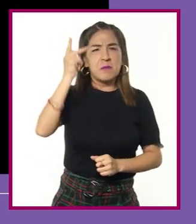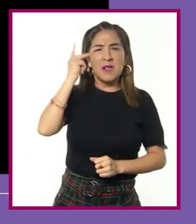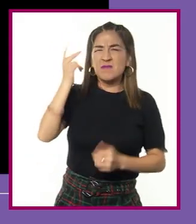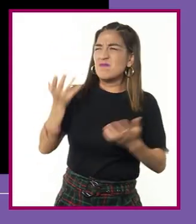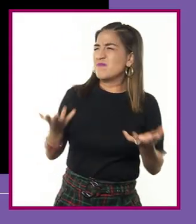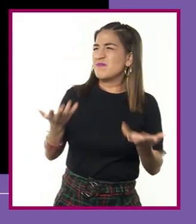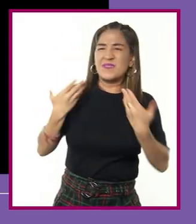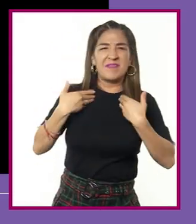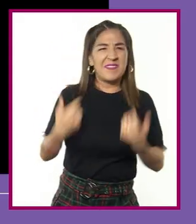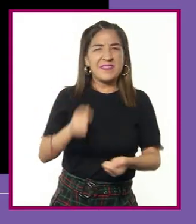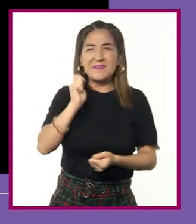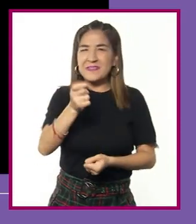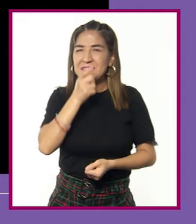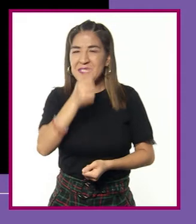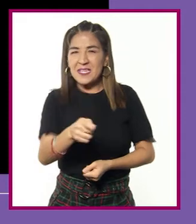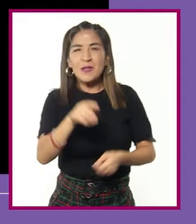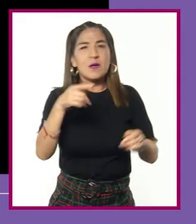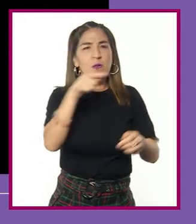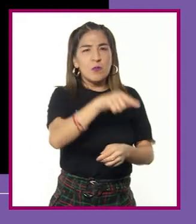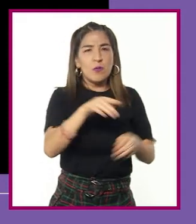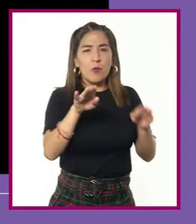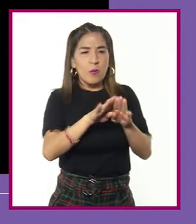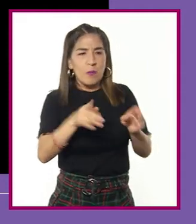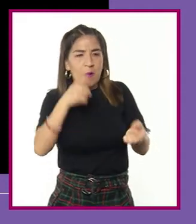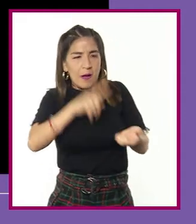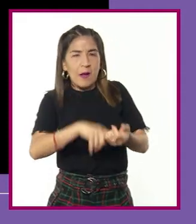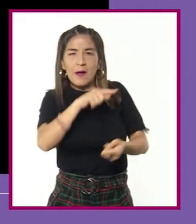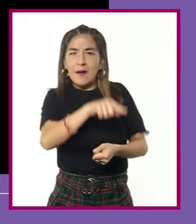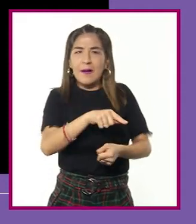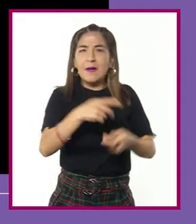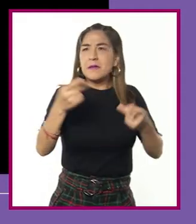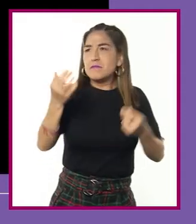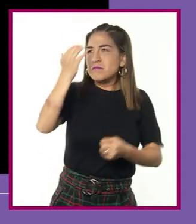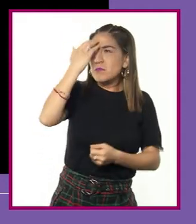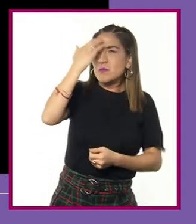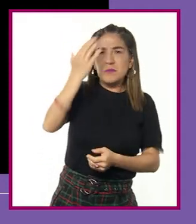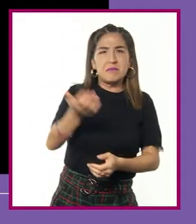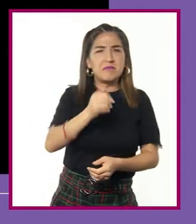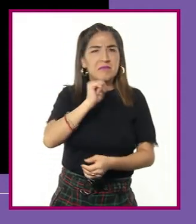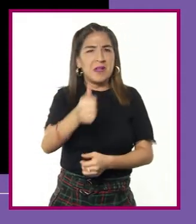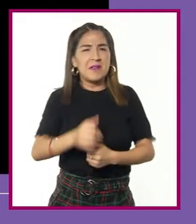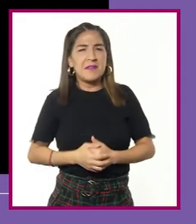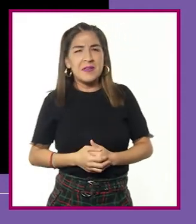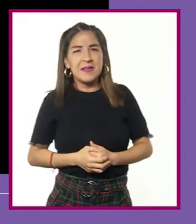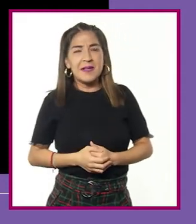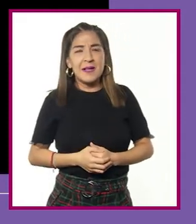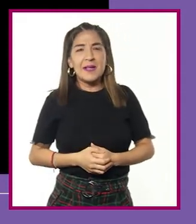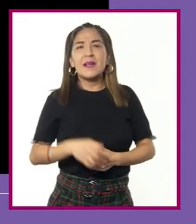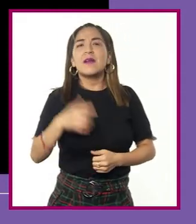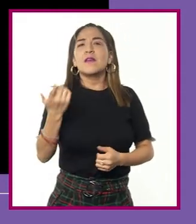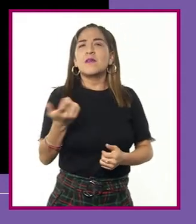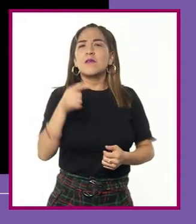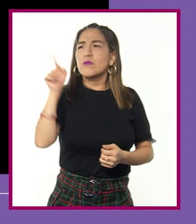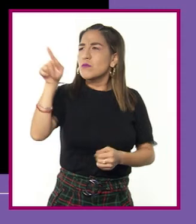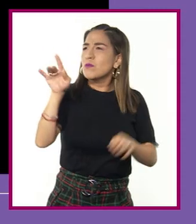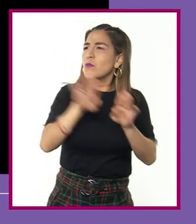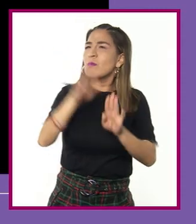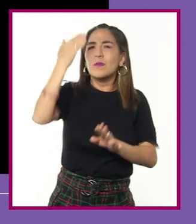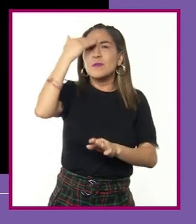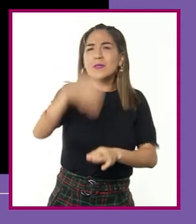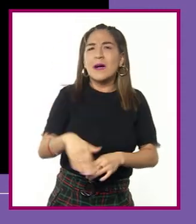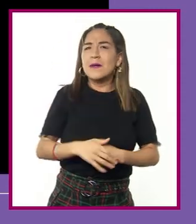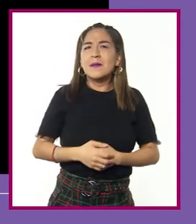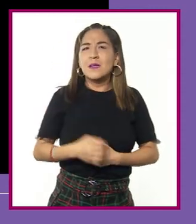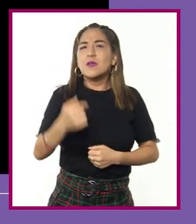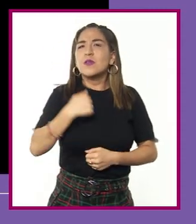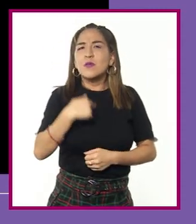muy bien cómo es que sabía que era un súbdito, si no lo conocía. ¿Y cómo sabes que